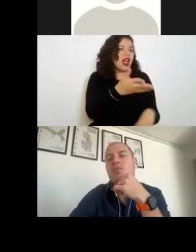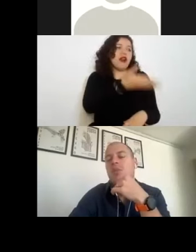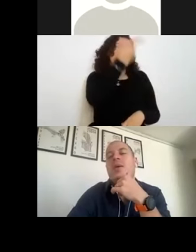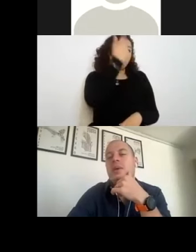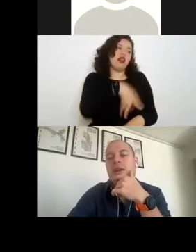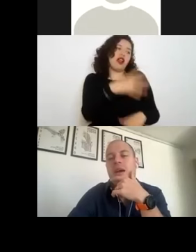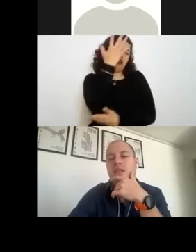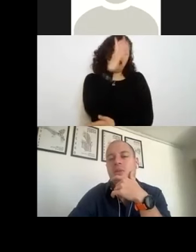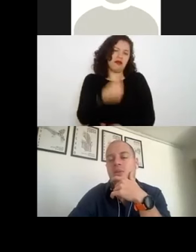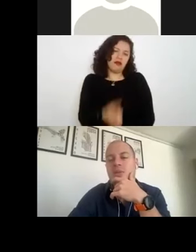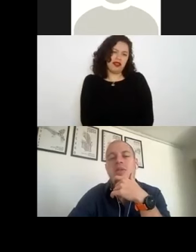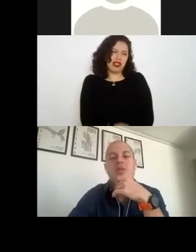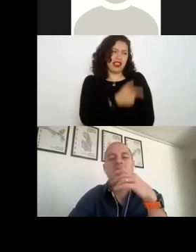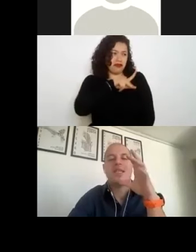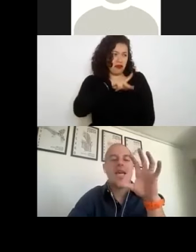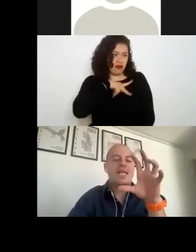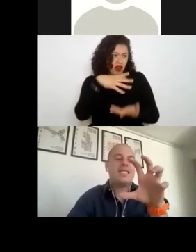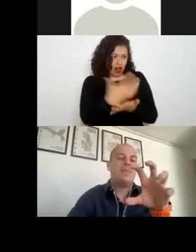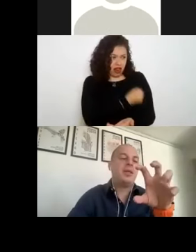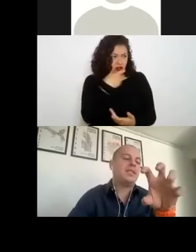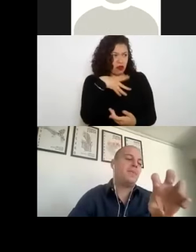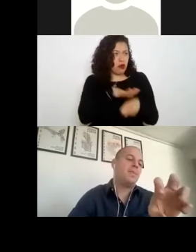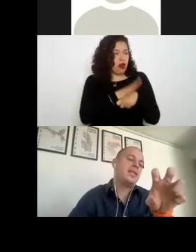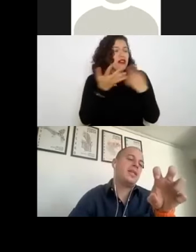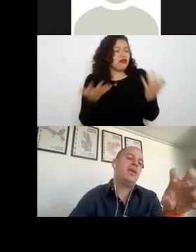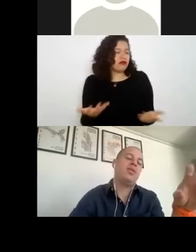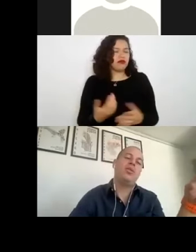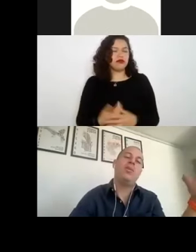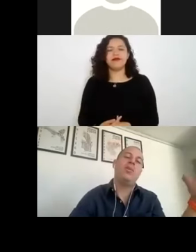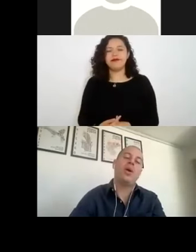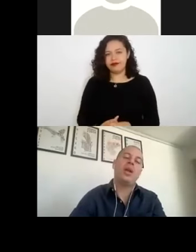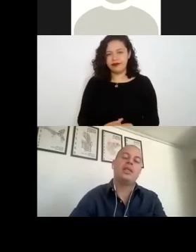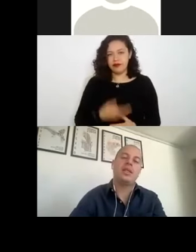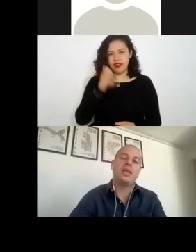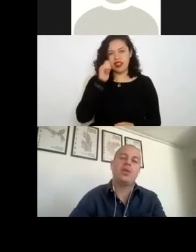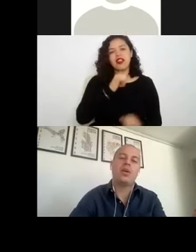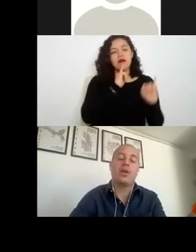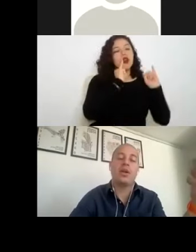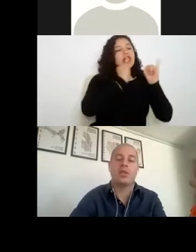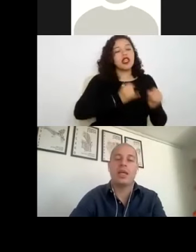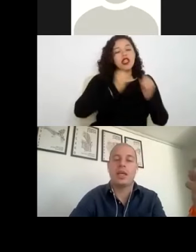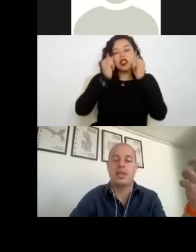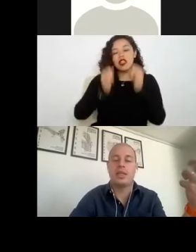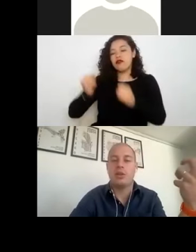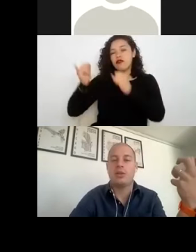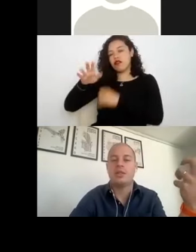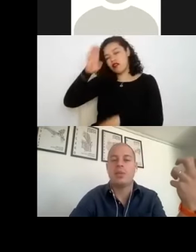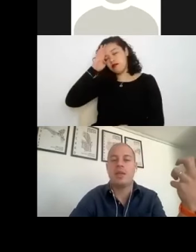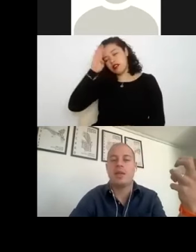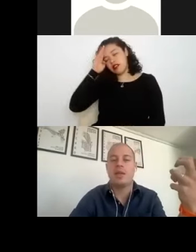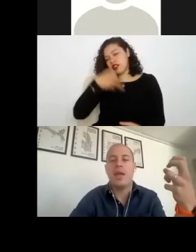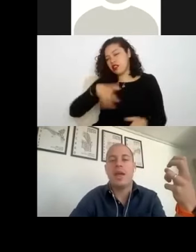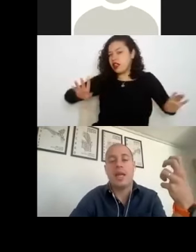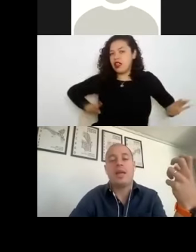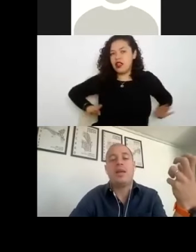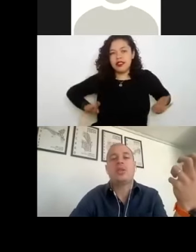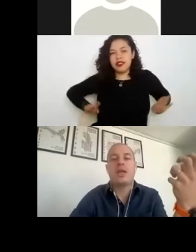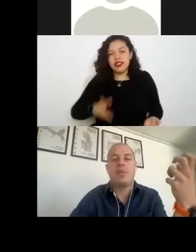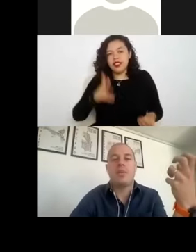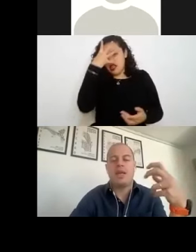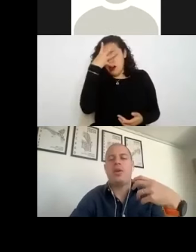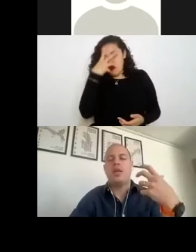pues a mí qué me va a dejar eso, ¿no? Entonces, siempre ese pensamiento individualista es algo que creo que nos ha caracterizado tristemente, que